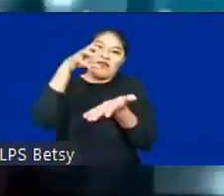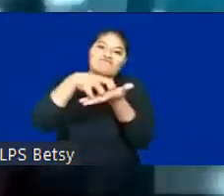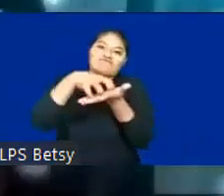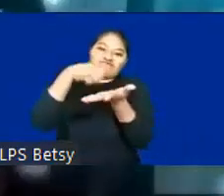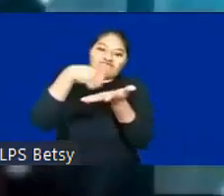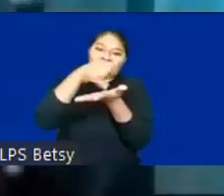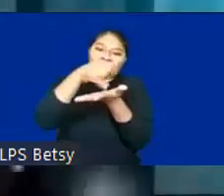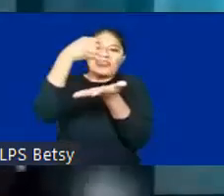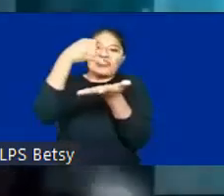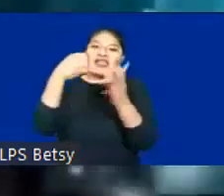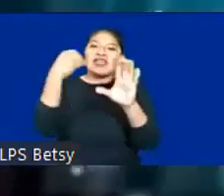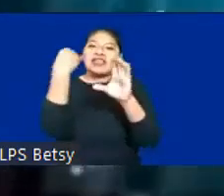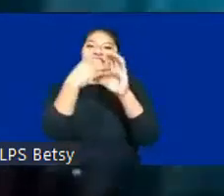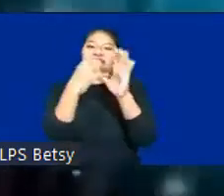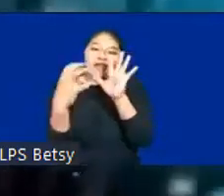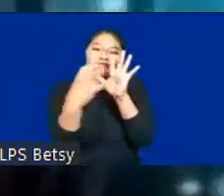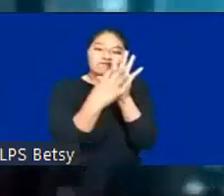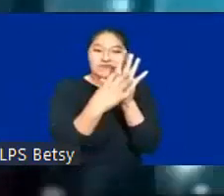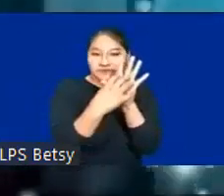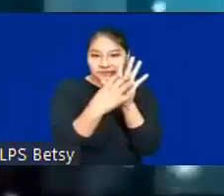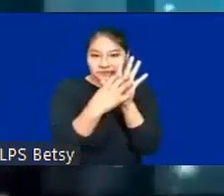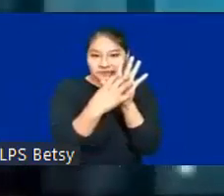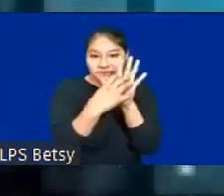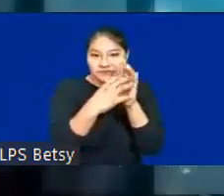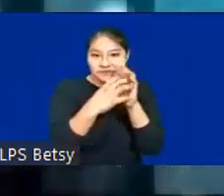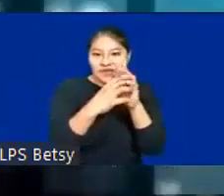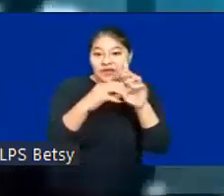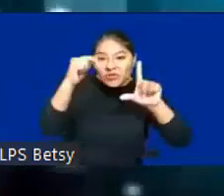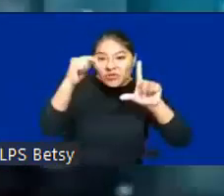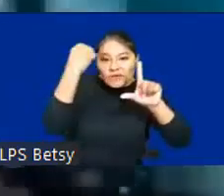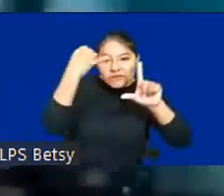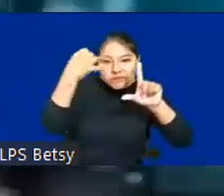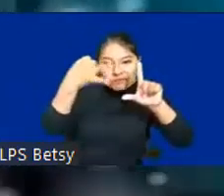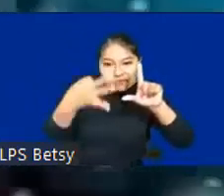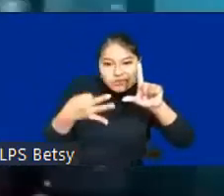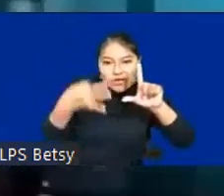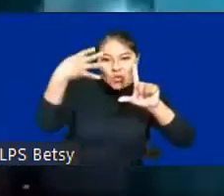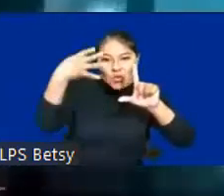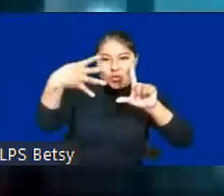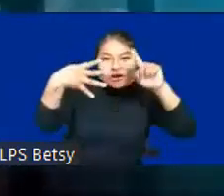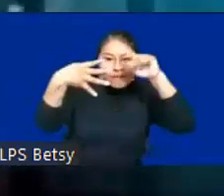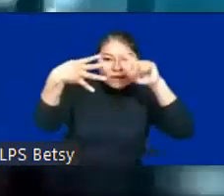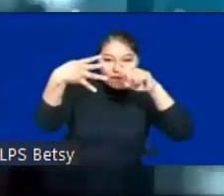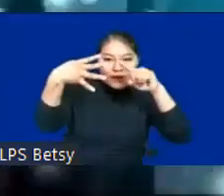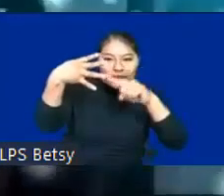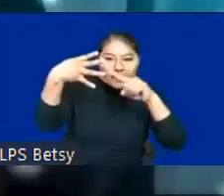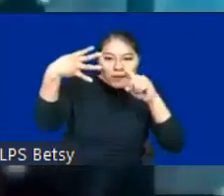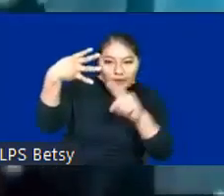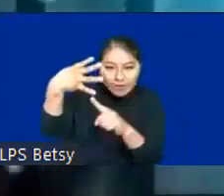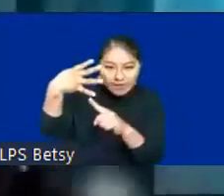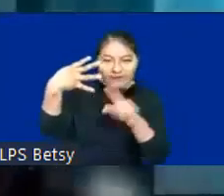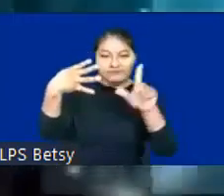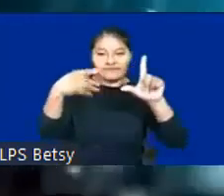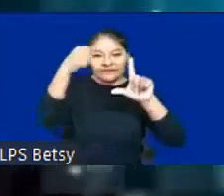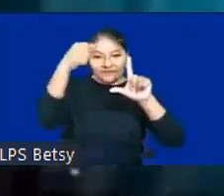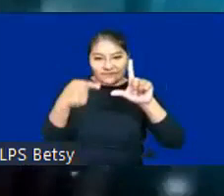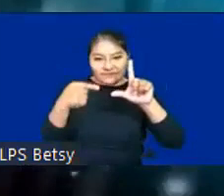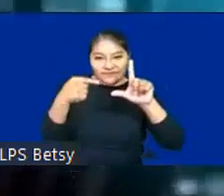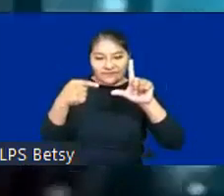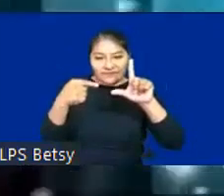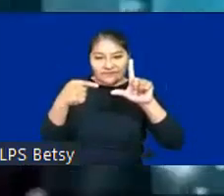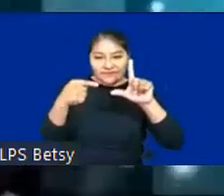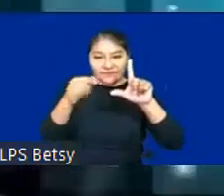software están acreditados, es decir, están dentro de la infraestructura oficial de firma electrónica del Estado